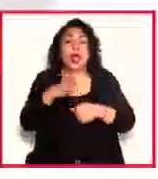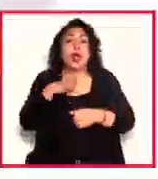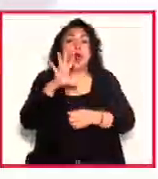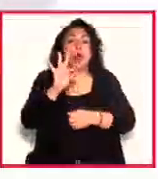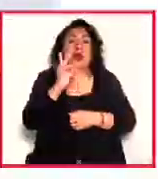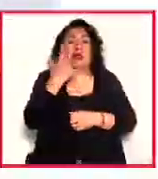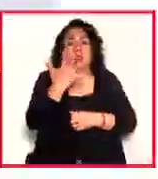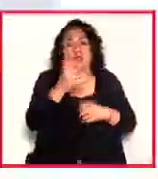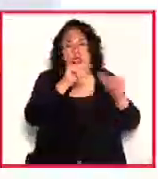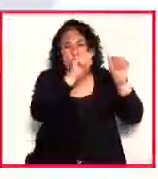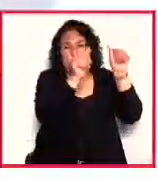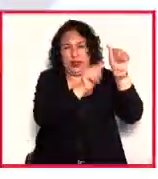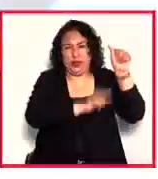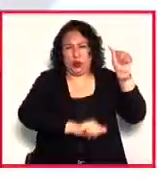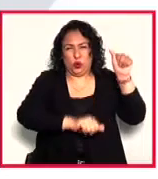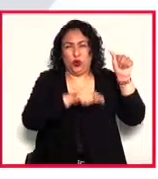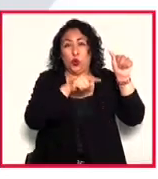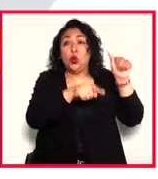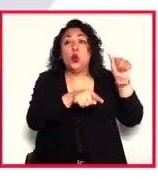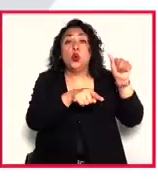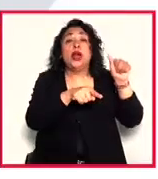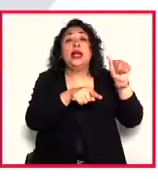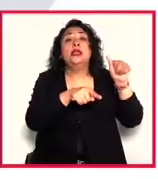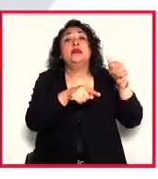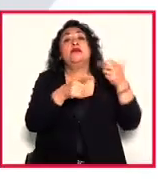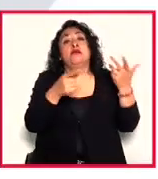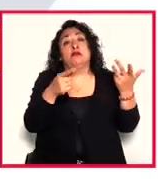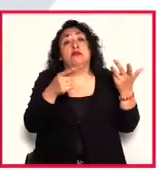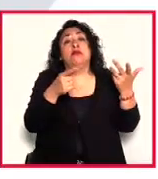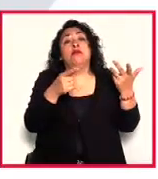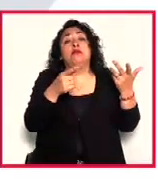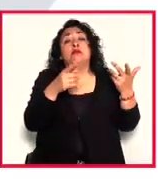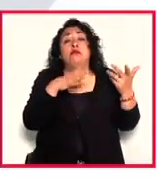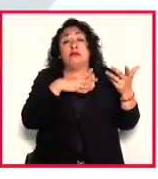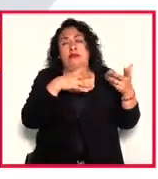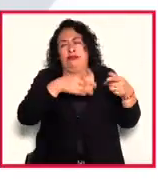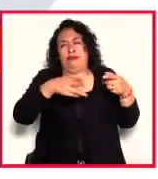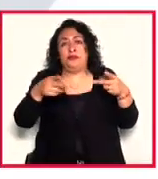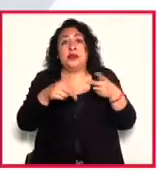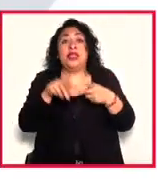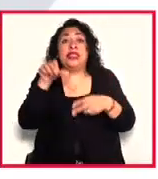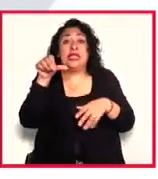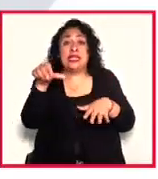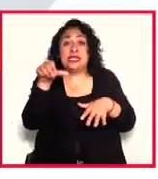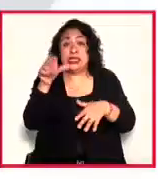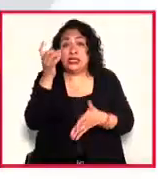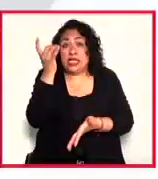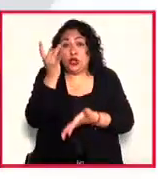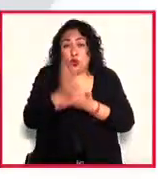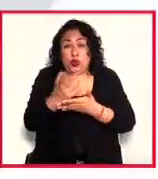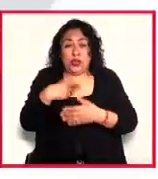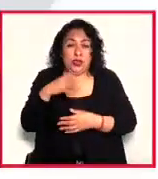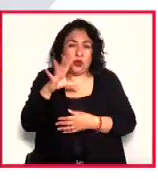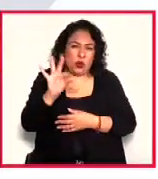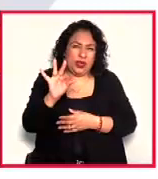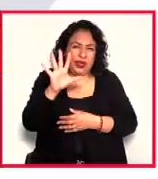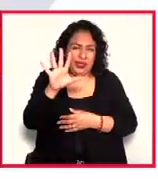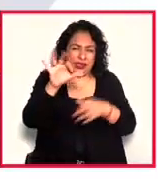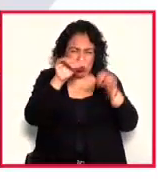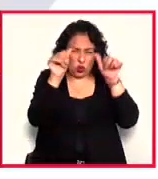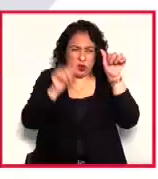esculturas que son seriadas y 16 piezas únicas. Estas 45 esculturas